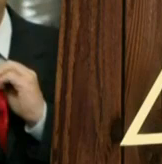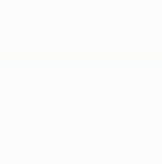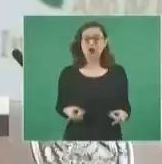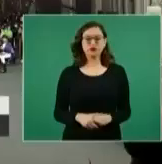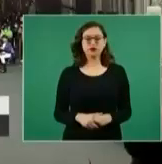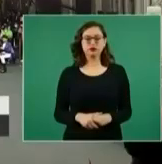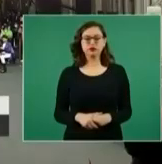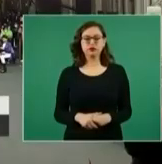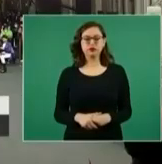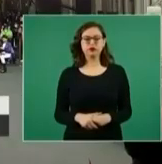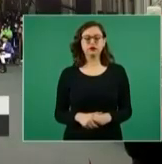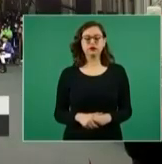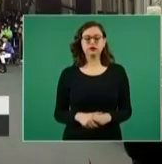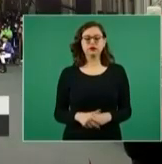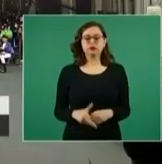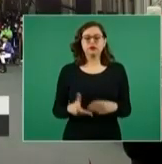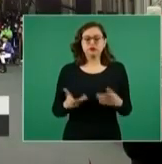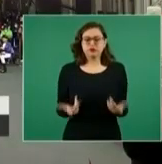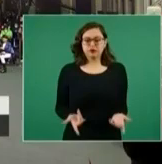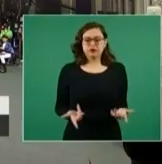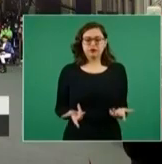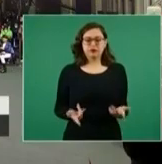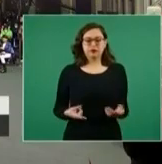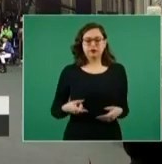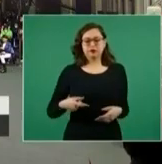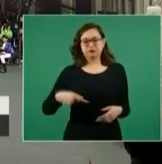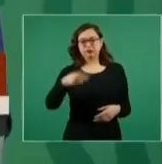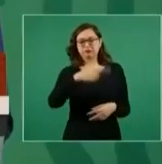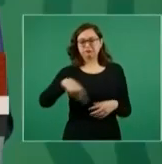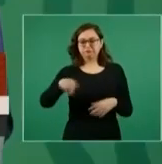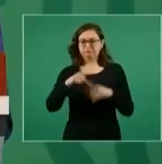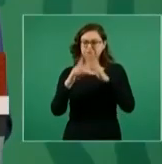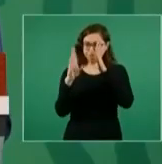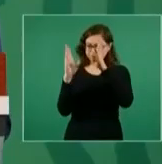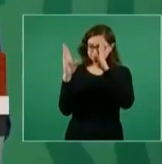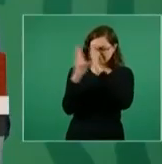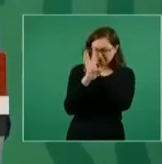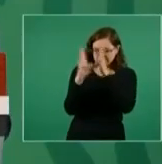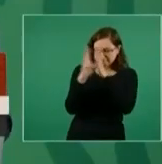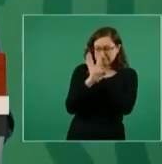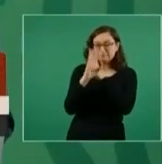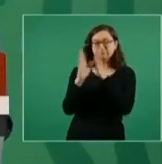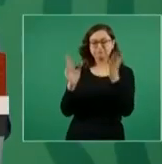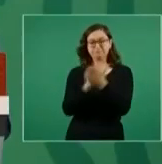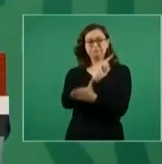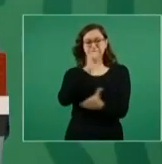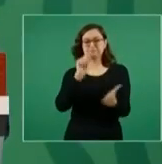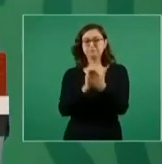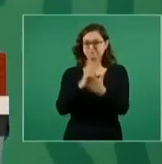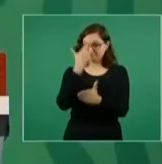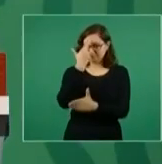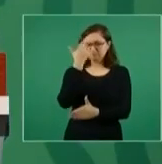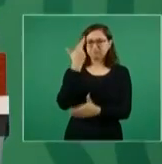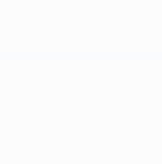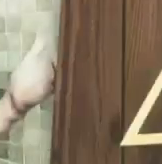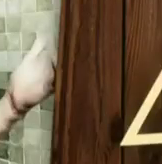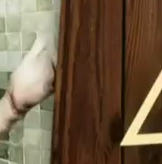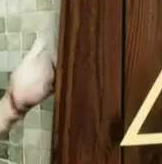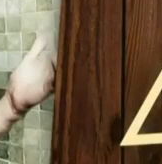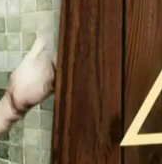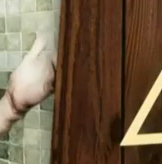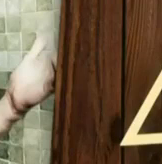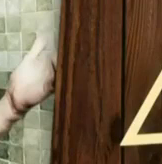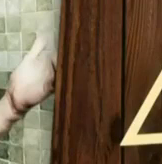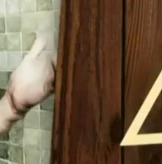Ah. Cantando en el baño. ¿Ya te cacharon alguna vez, no? No, básicamente no. Bueno, una vez sí me dio un poco de coraje porque ya